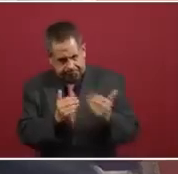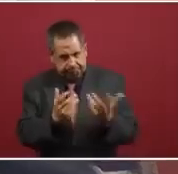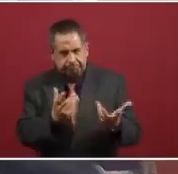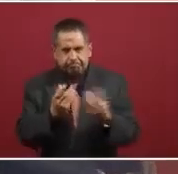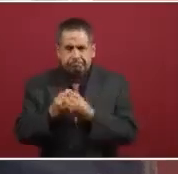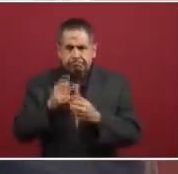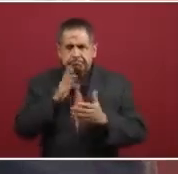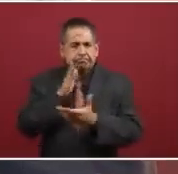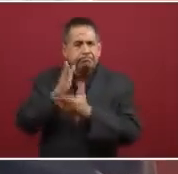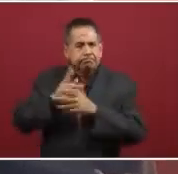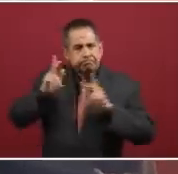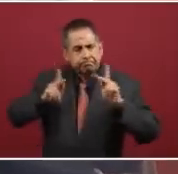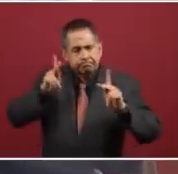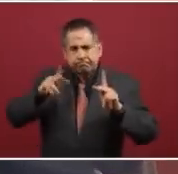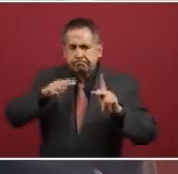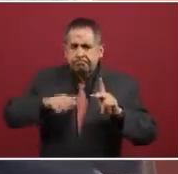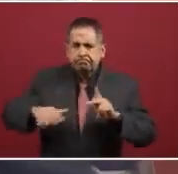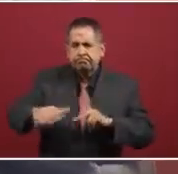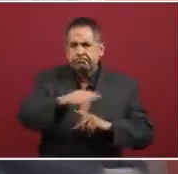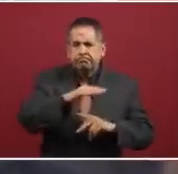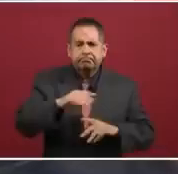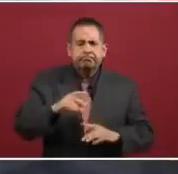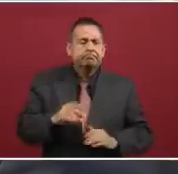a visitar